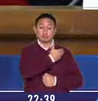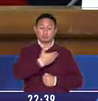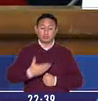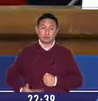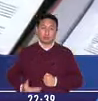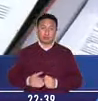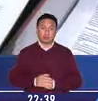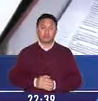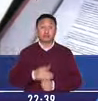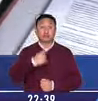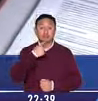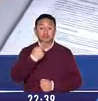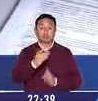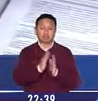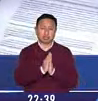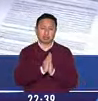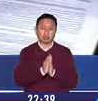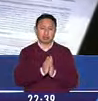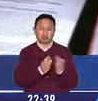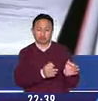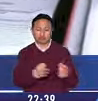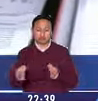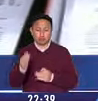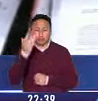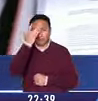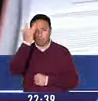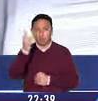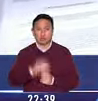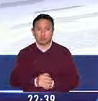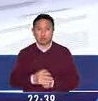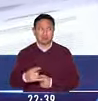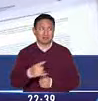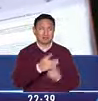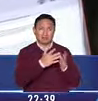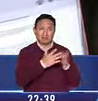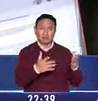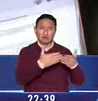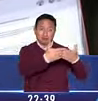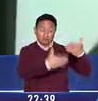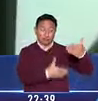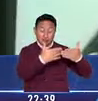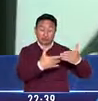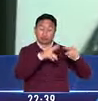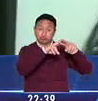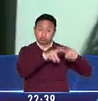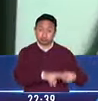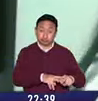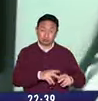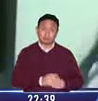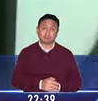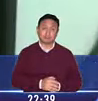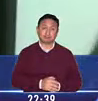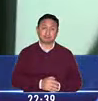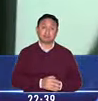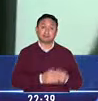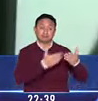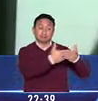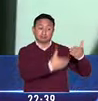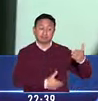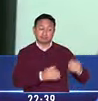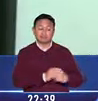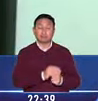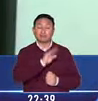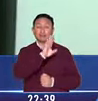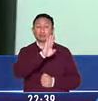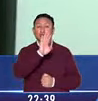legislativa justificó el pedido de prórroga. Hay gran cantidad de información que se debe procesar, aseguró. Hemos recibido más de